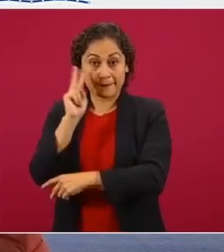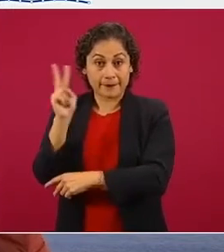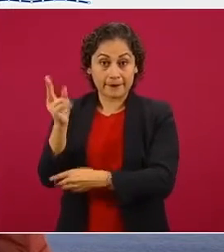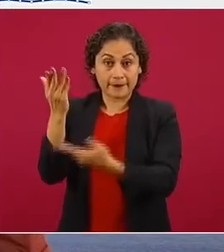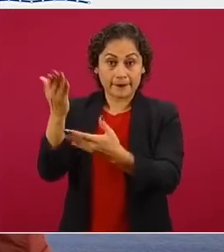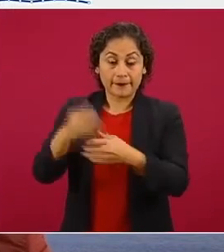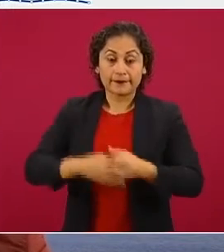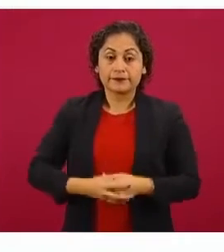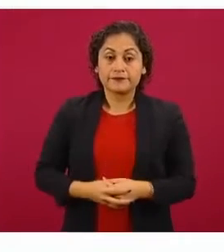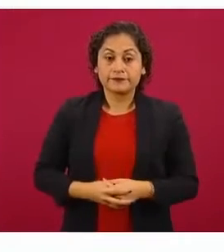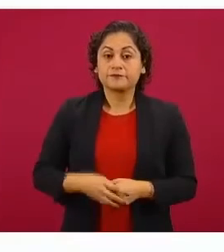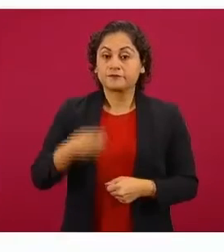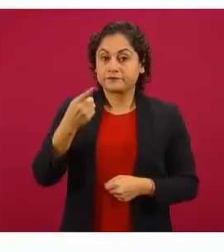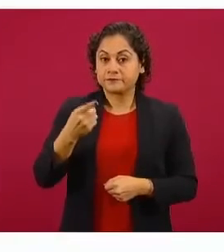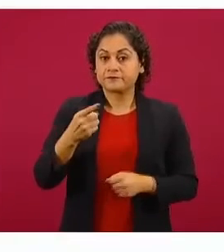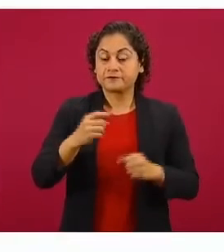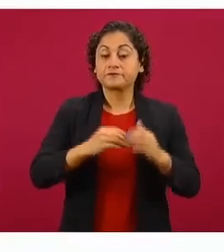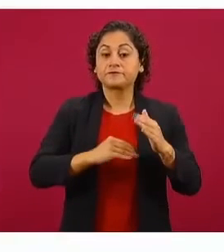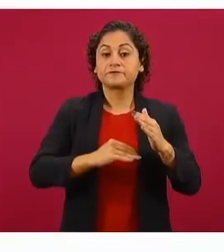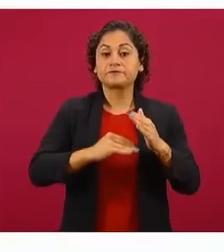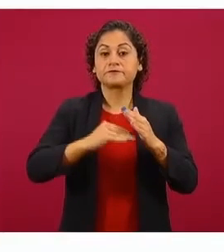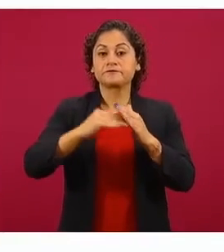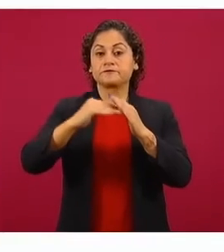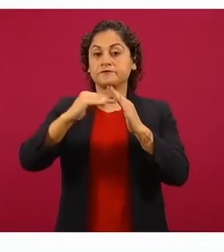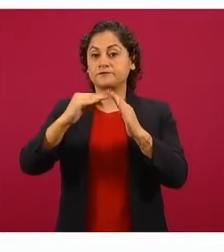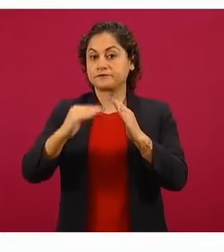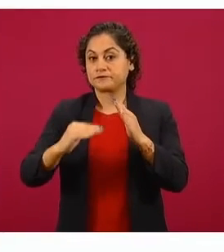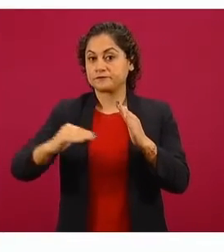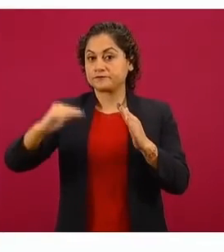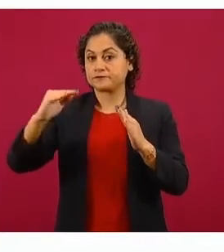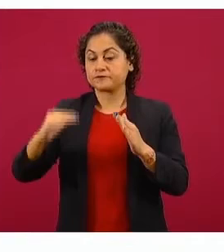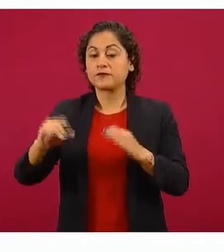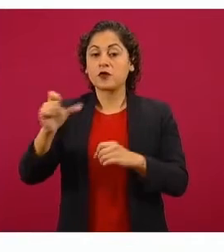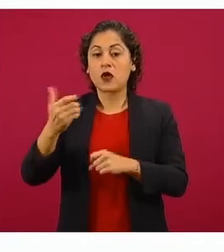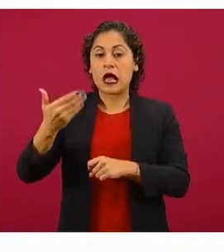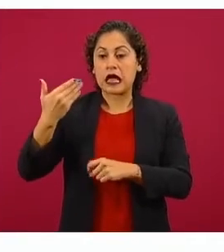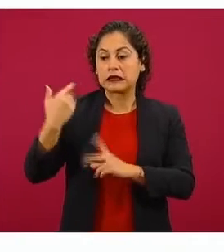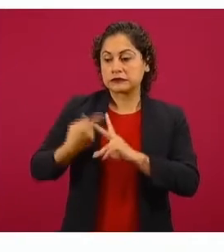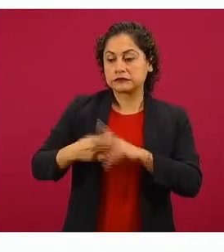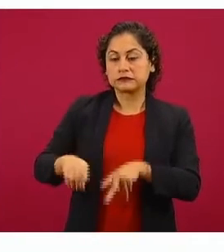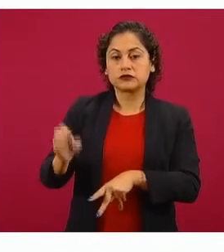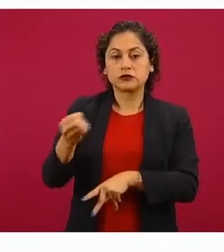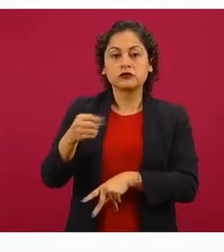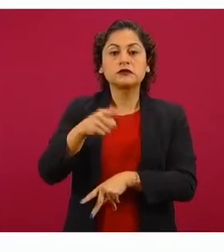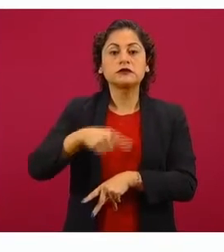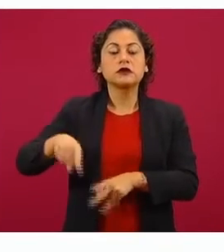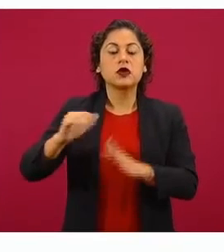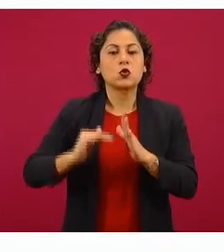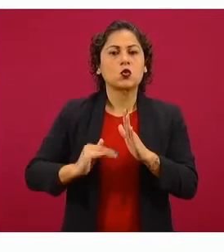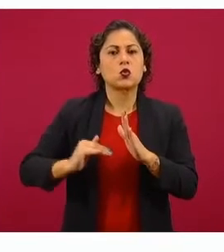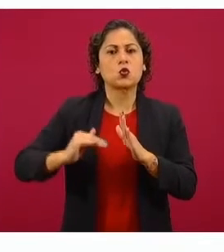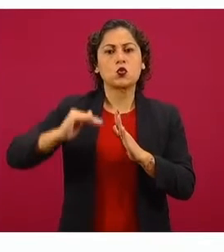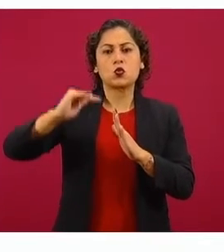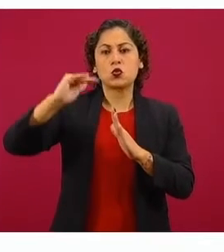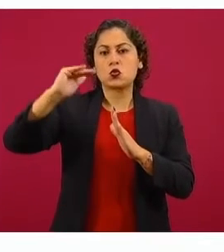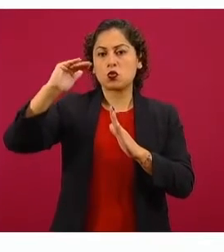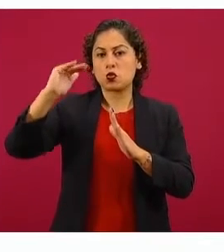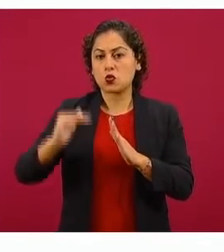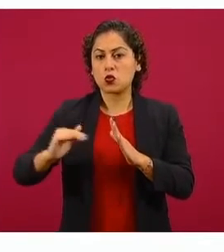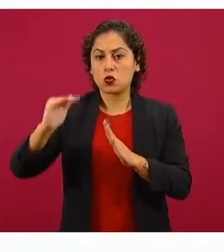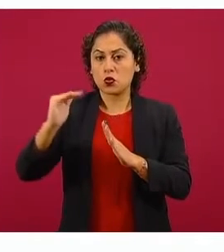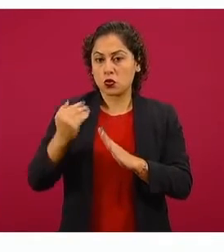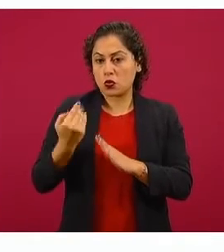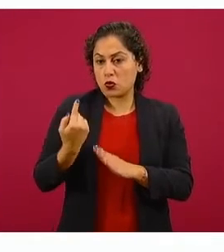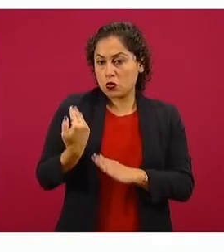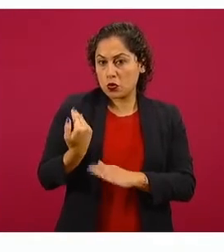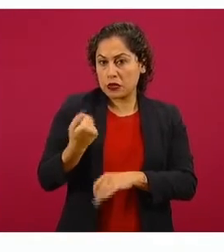en el curso de la epidemia y de hecho desde el inicio del otoño con una tendencia a la alza. Es apenas una semana en la que